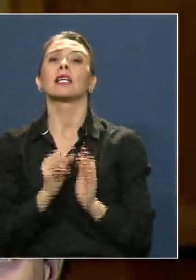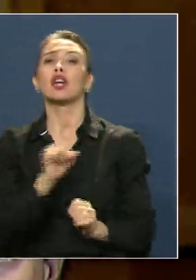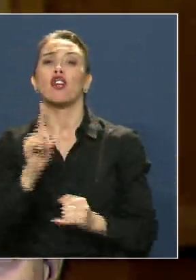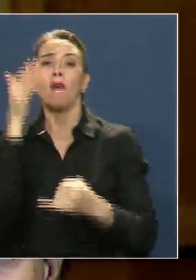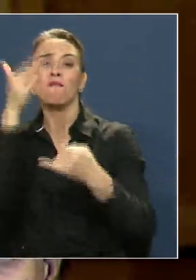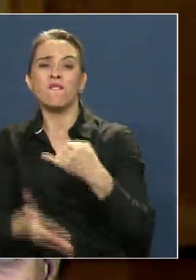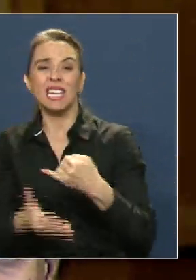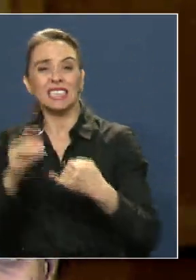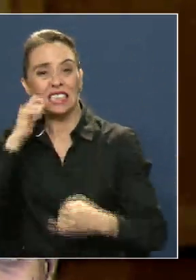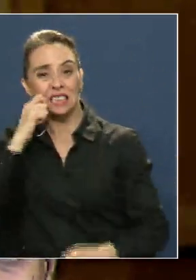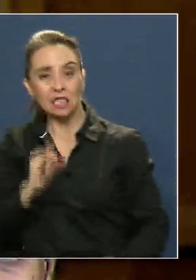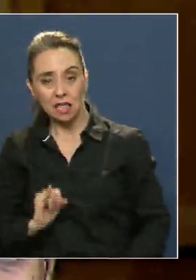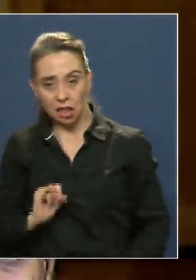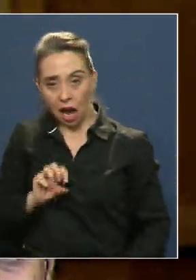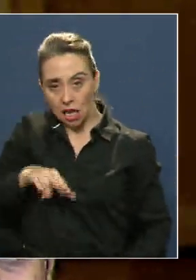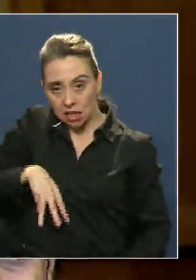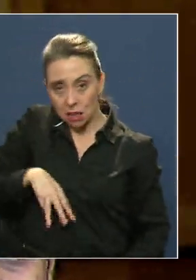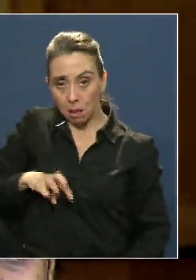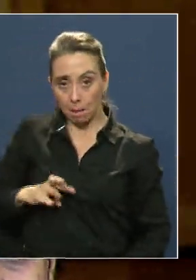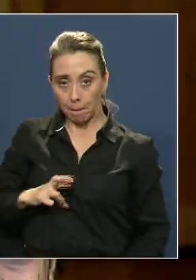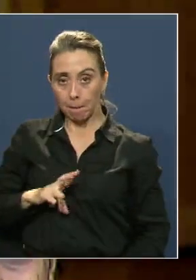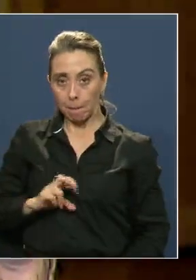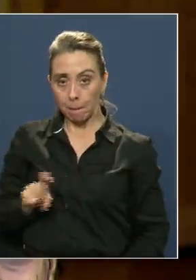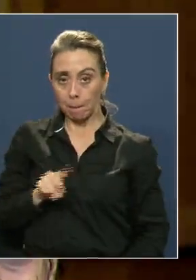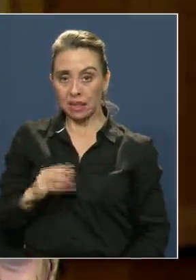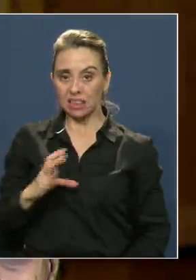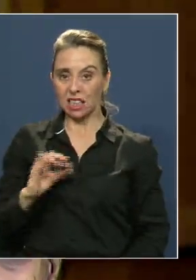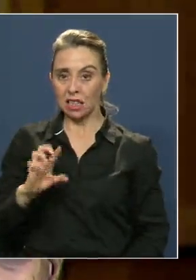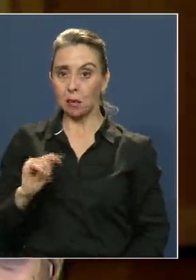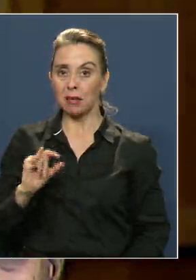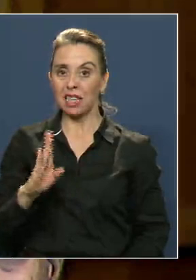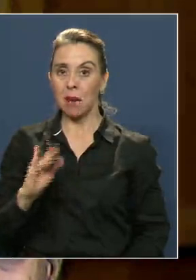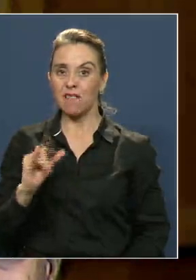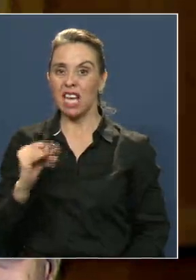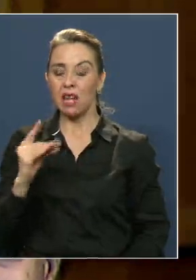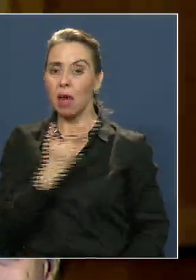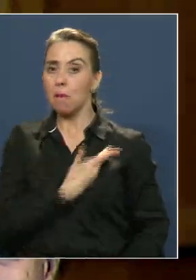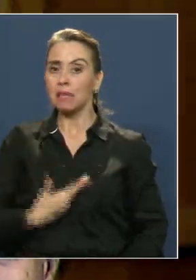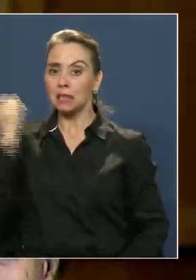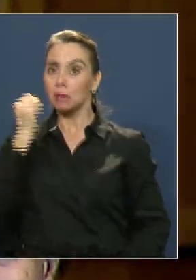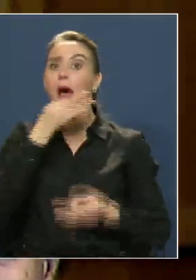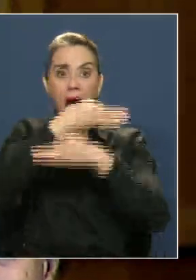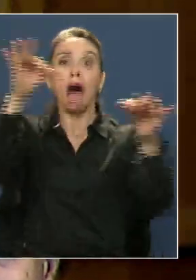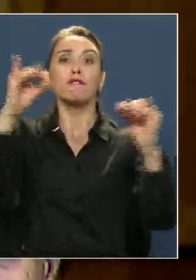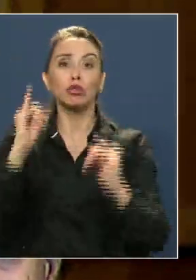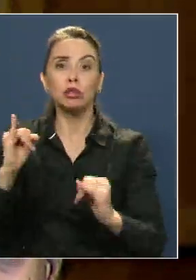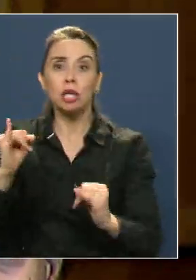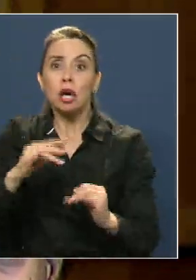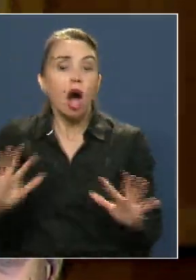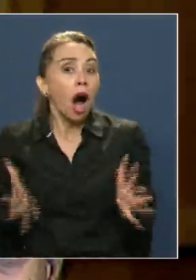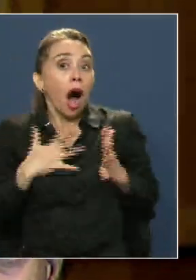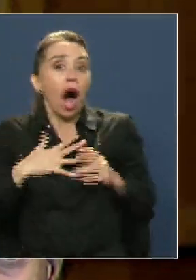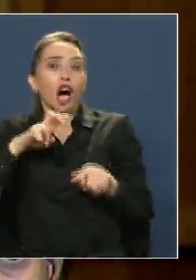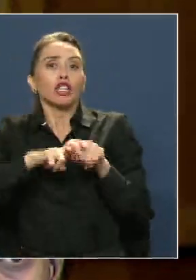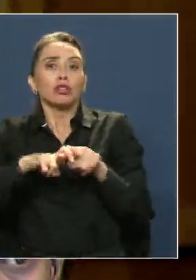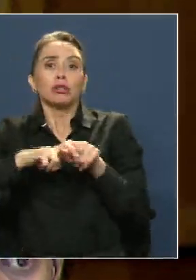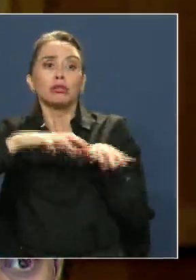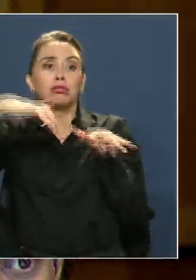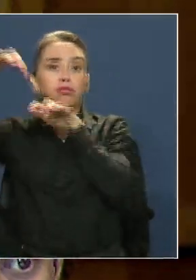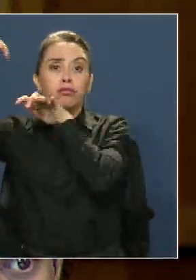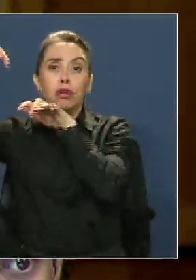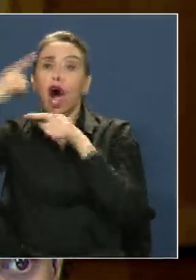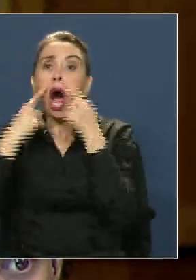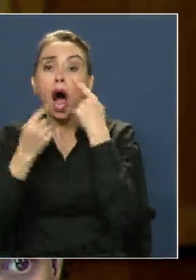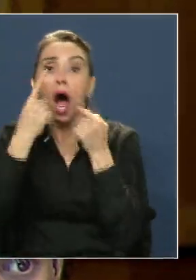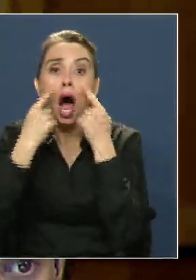imprescriptibilidad. El presidente Piñera nos sorprendió y aquí muchos de los que están en la tribuna lloramos porque realmente fue muy